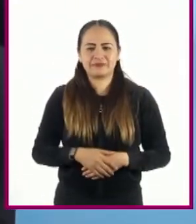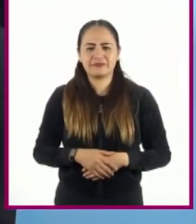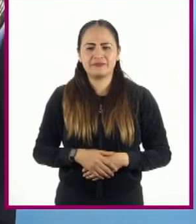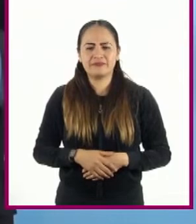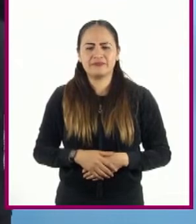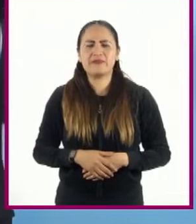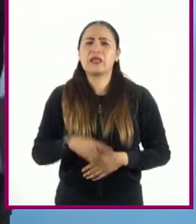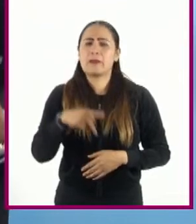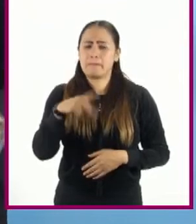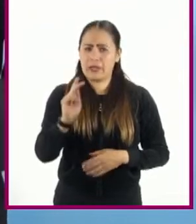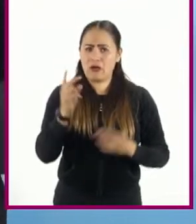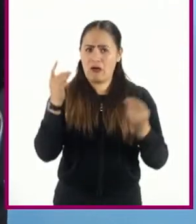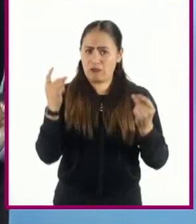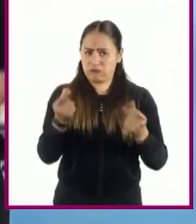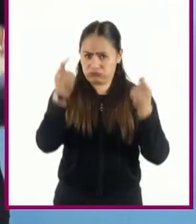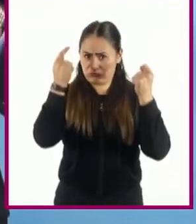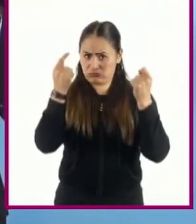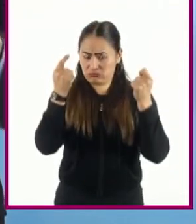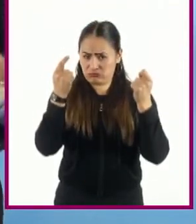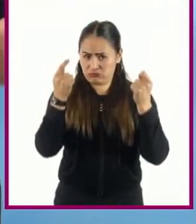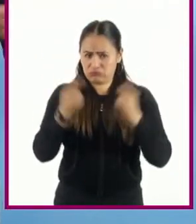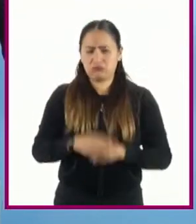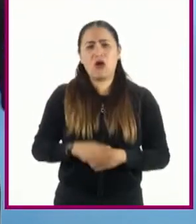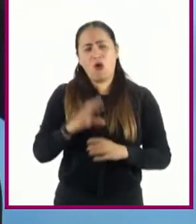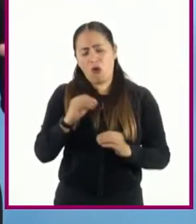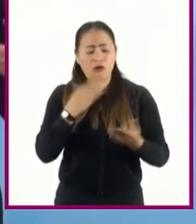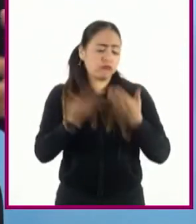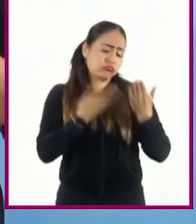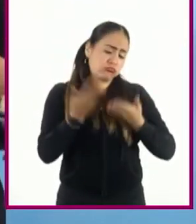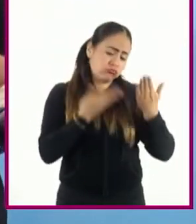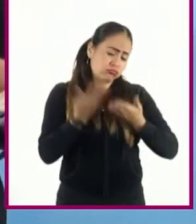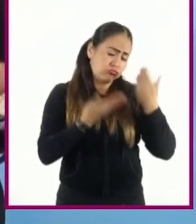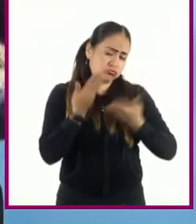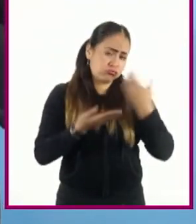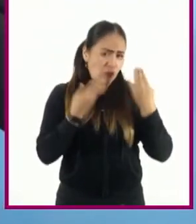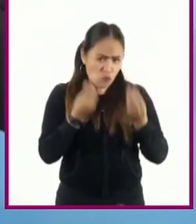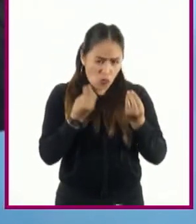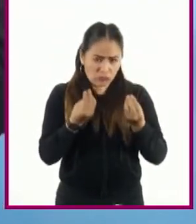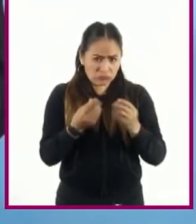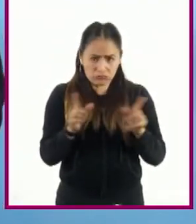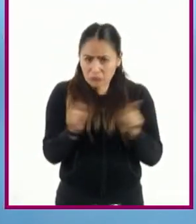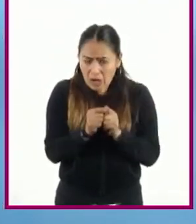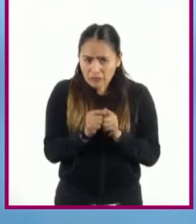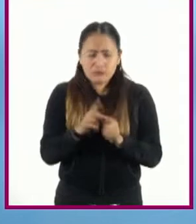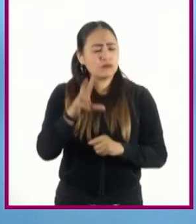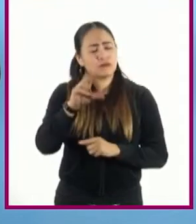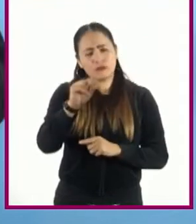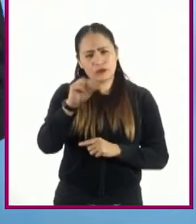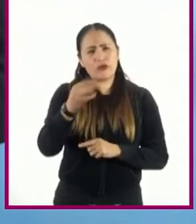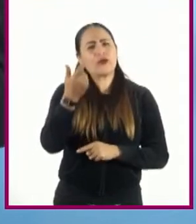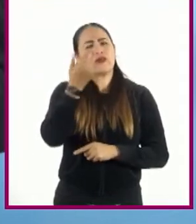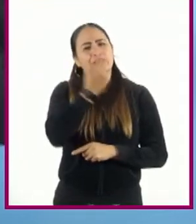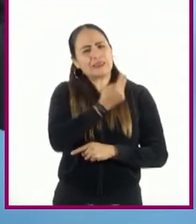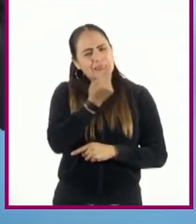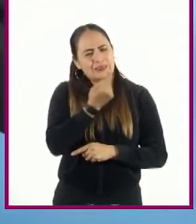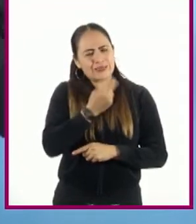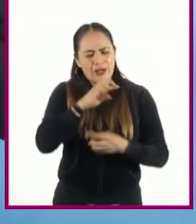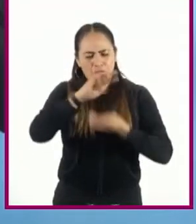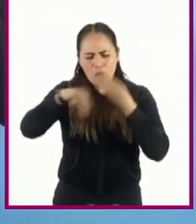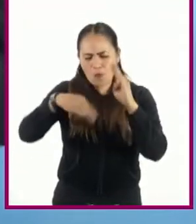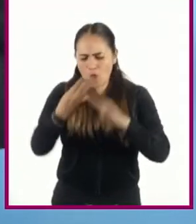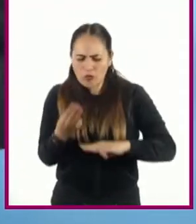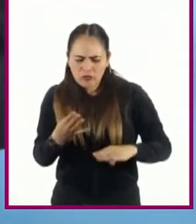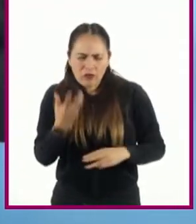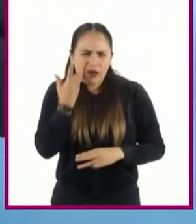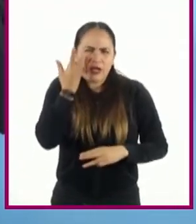que se dé inmediatamente o solo estudiando mucho. Es preciso tener la voluntad de cambiar el mundo y de poner manos